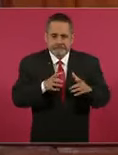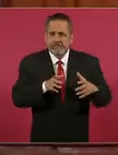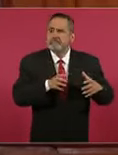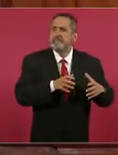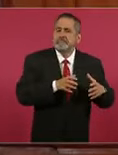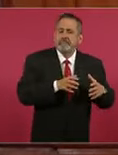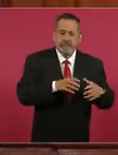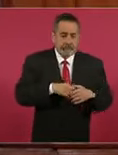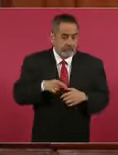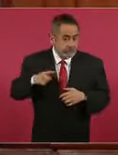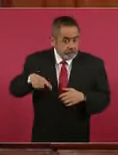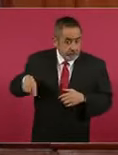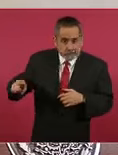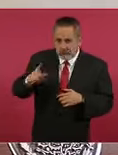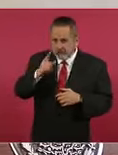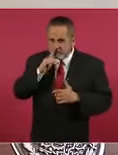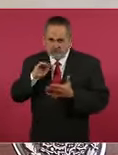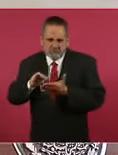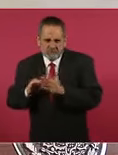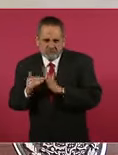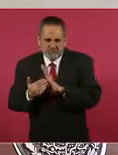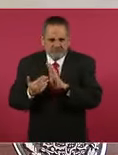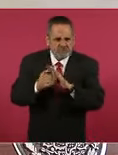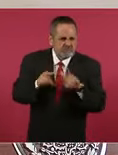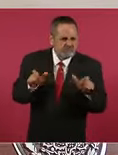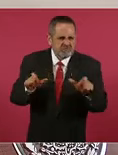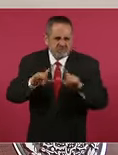Se dio un despliegue importante.